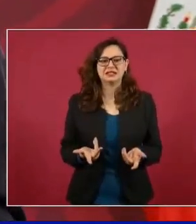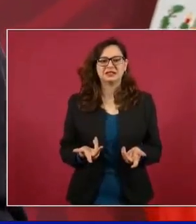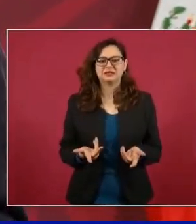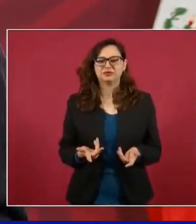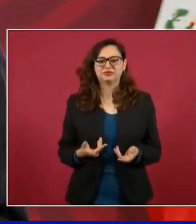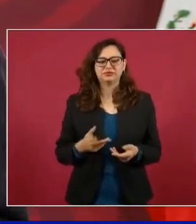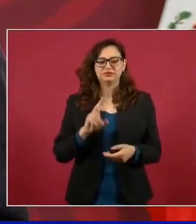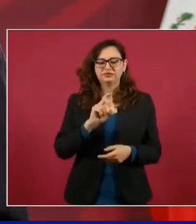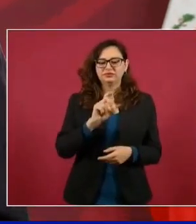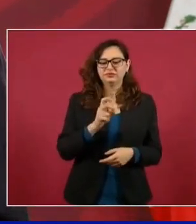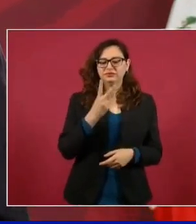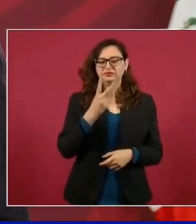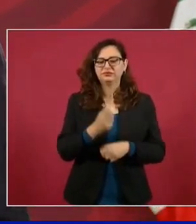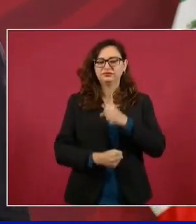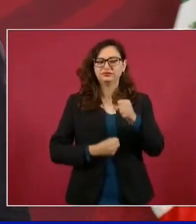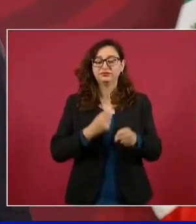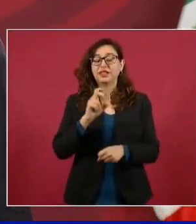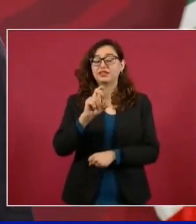penetrante